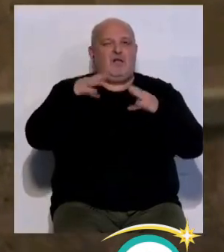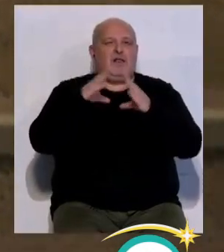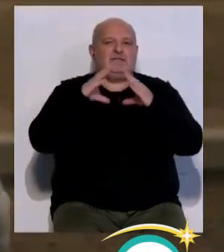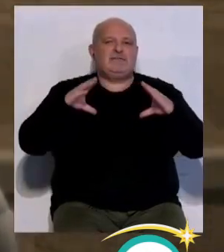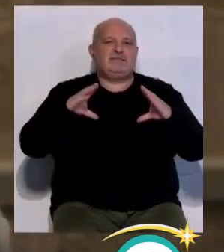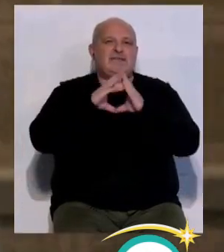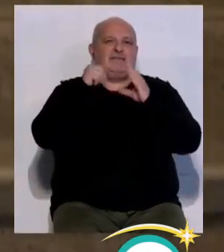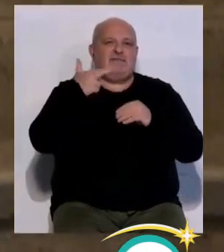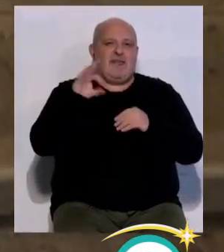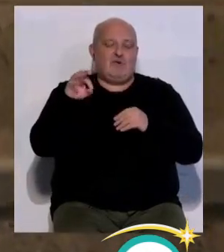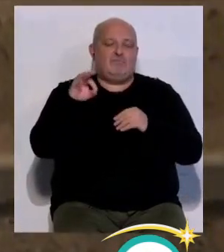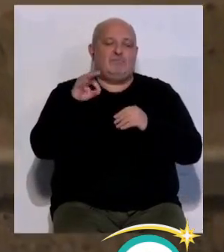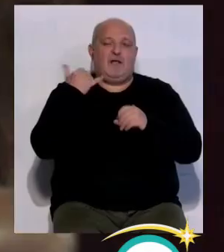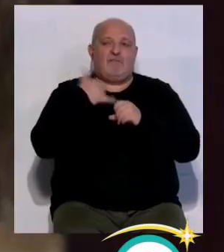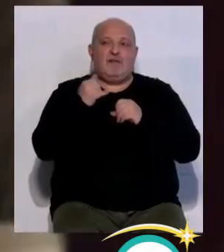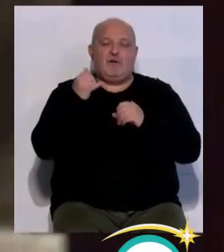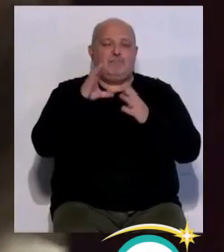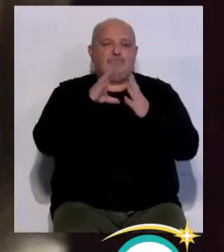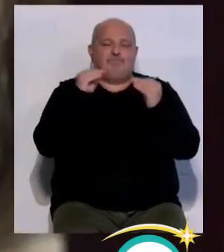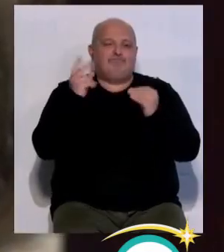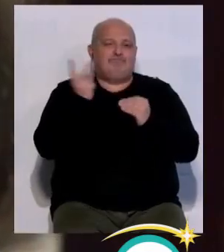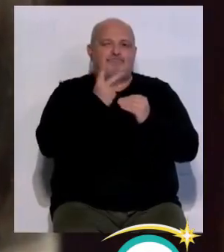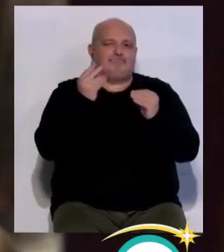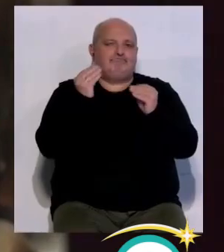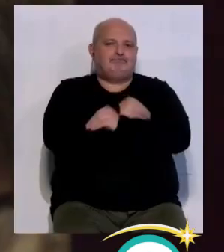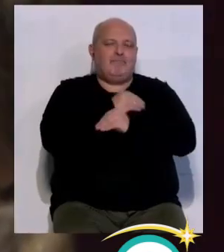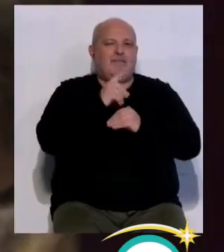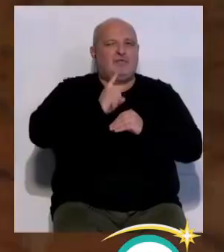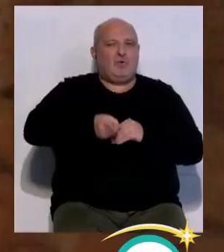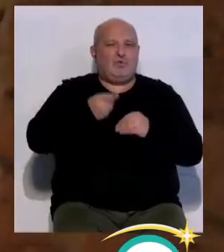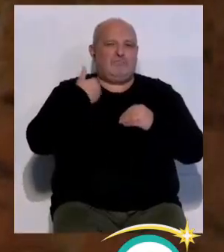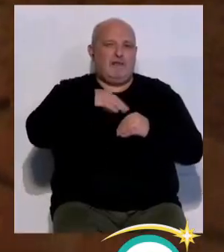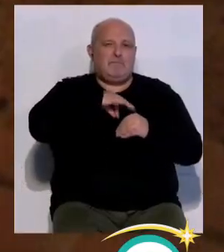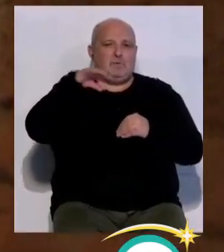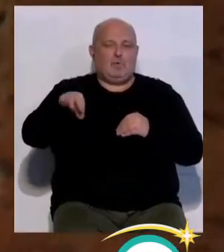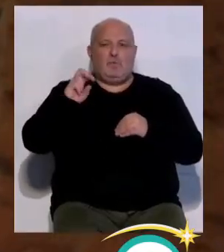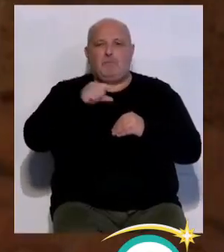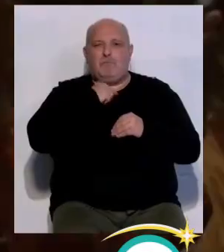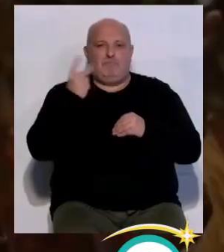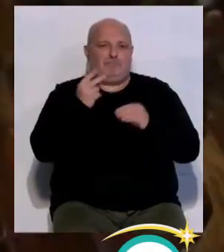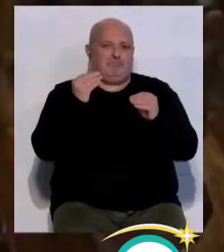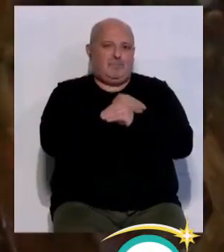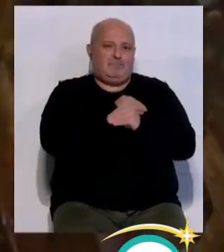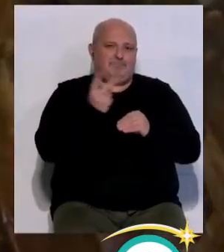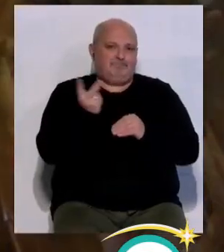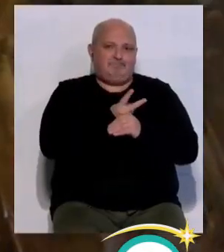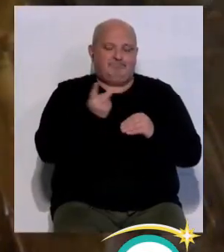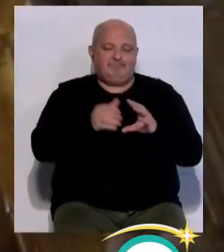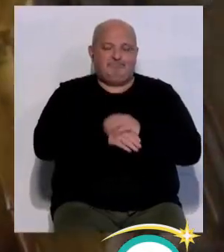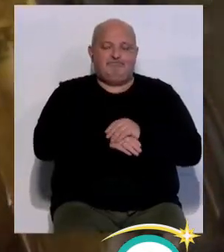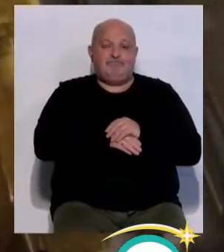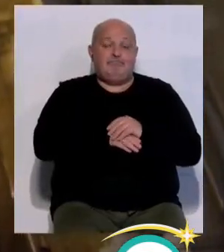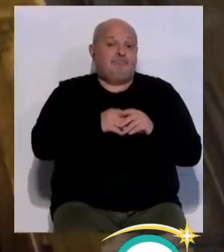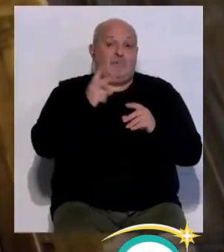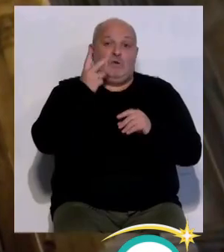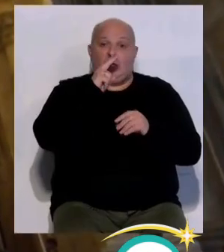San Severiano, tras la falta de entendimiento entre el director espiritual y el párroco. Será el segundo